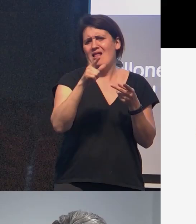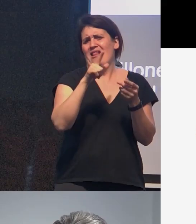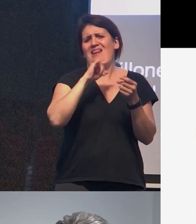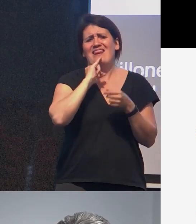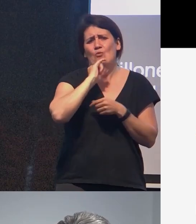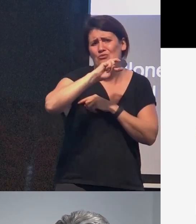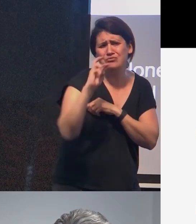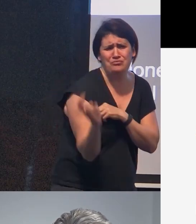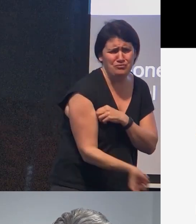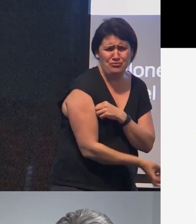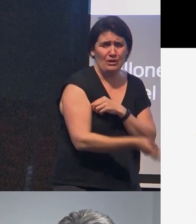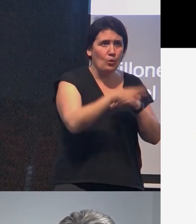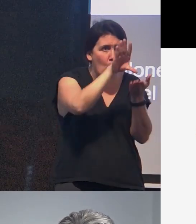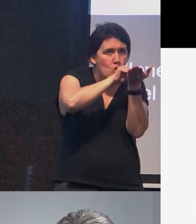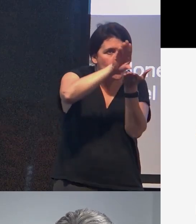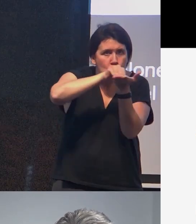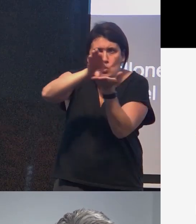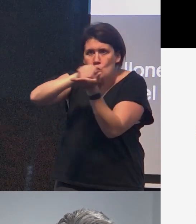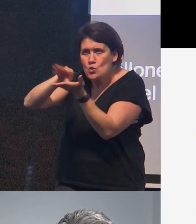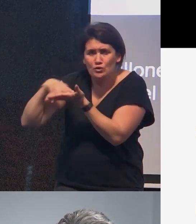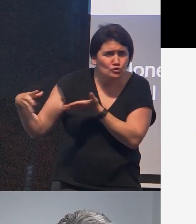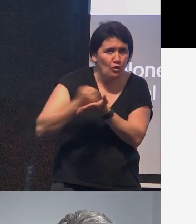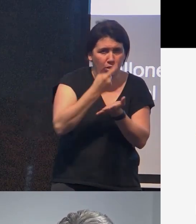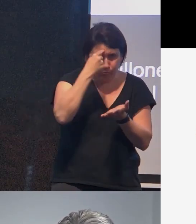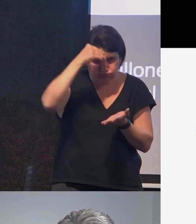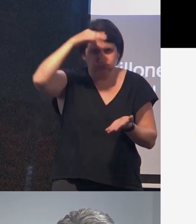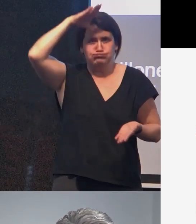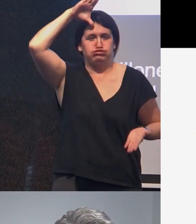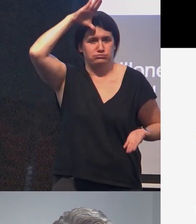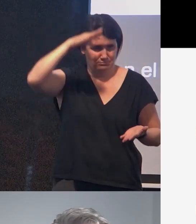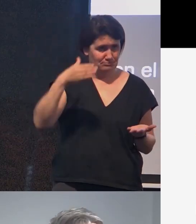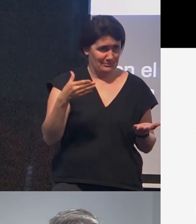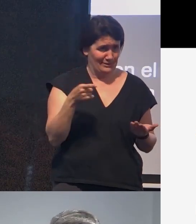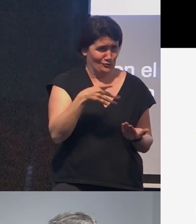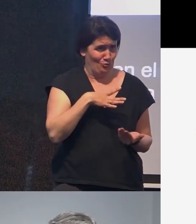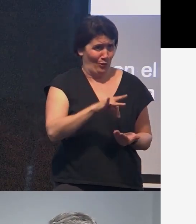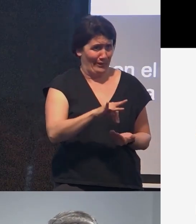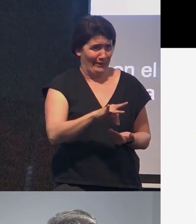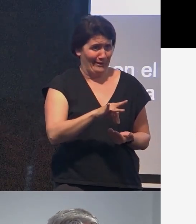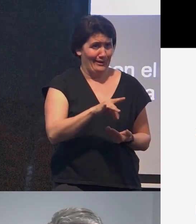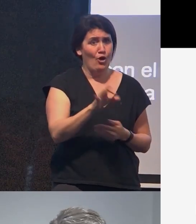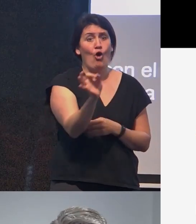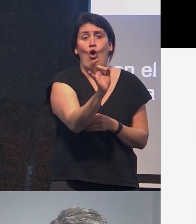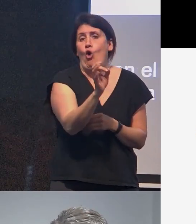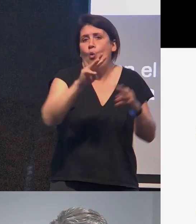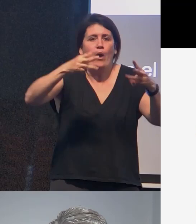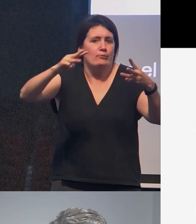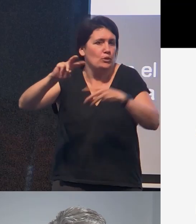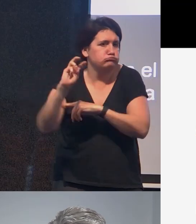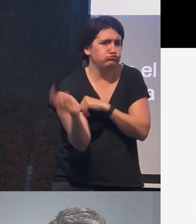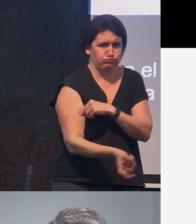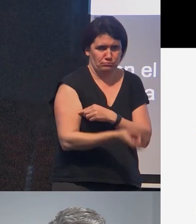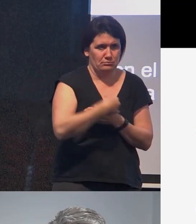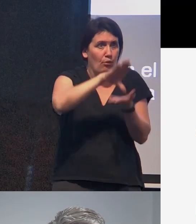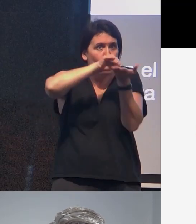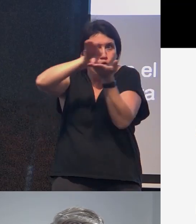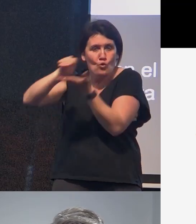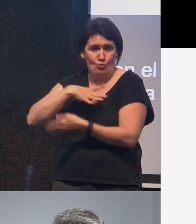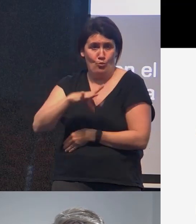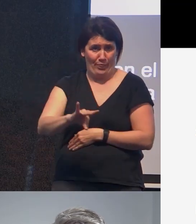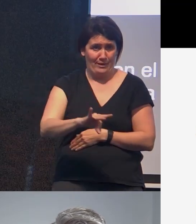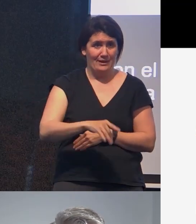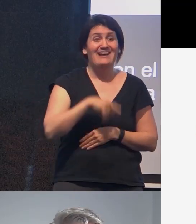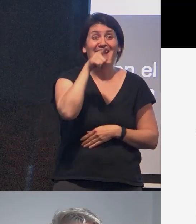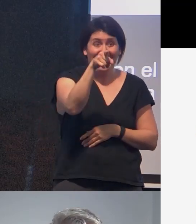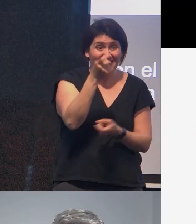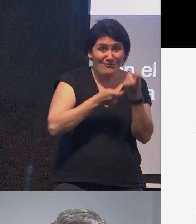lenguas que exista Wikipedia o en muchas páginas web. Y